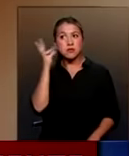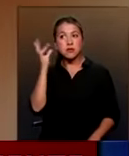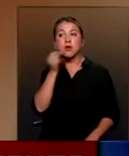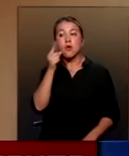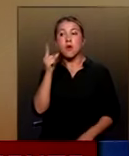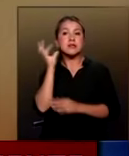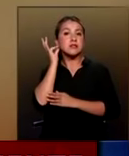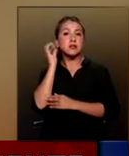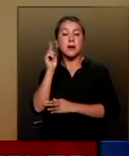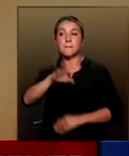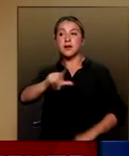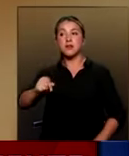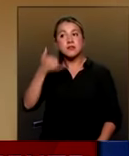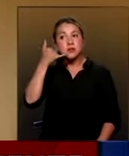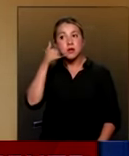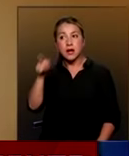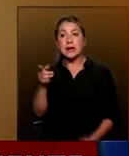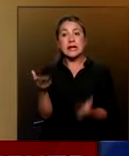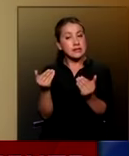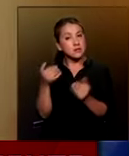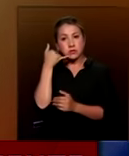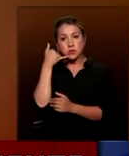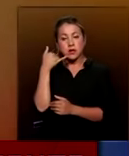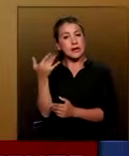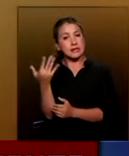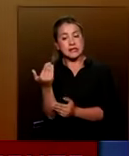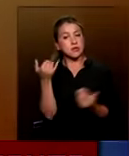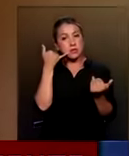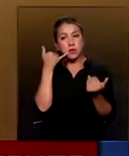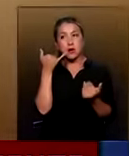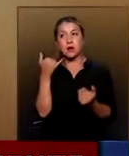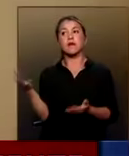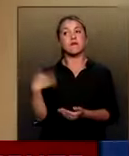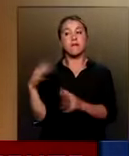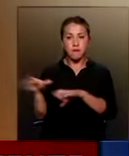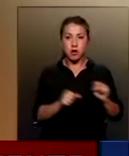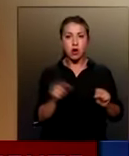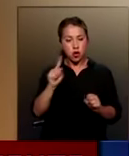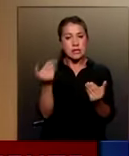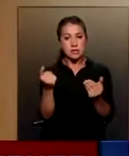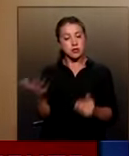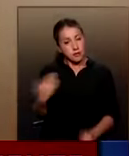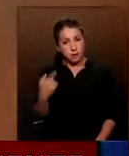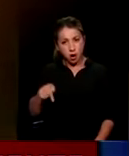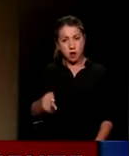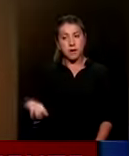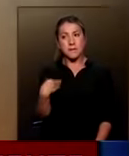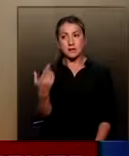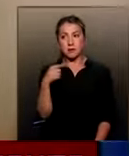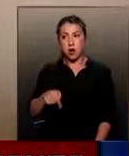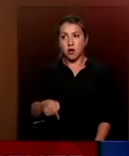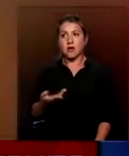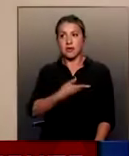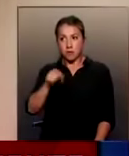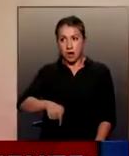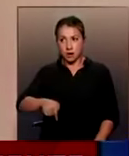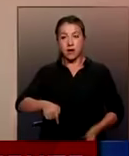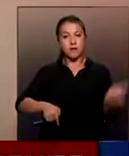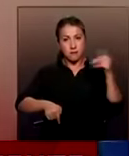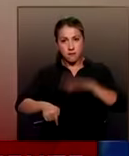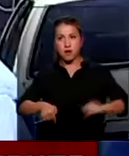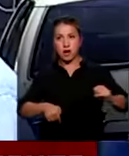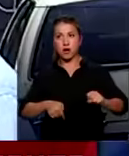señora? Me robó el celular. Necesito el celular. Necesito el celular. Vamos a buscarlo. No, no lo necesito. Pásamelo ahora. Pásamelo ahora. Lo tengo acá. Vamos a buscarlo.